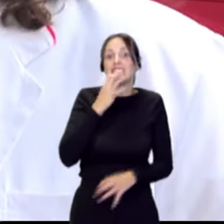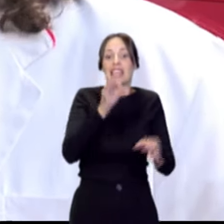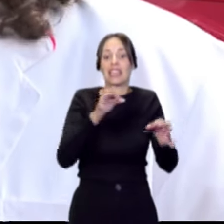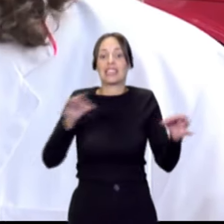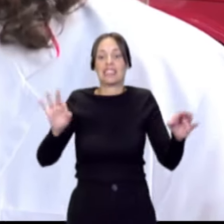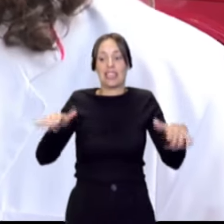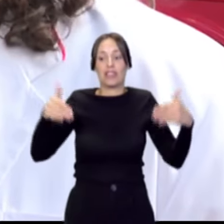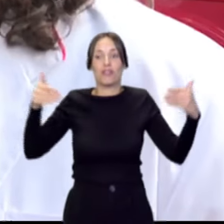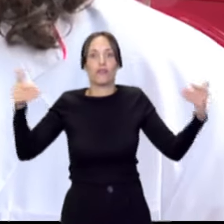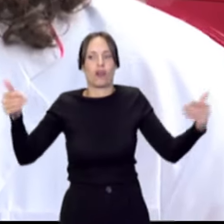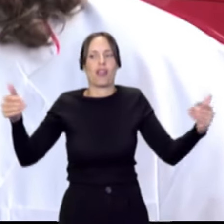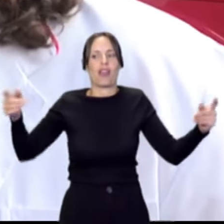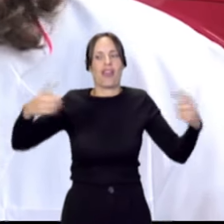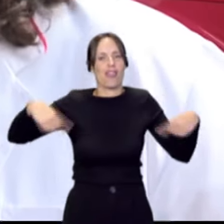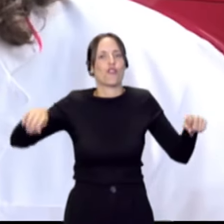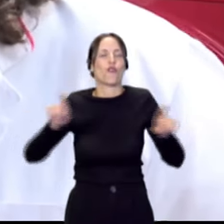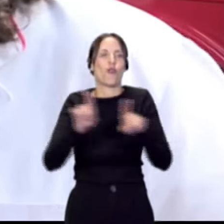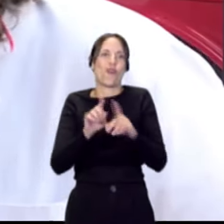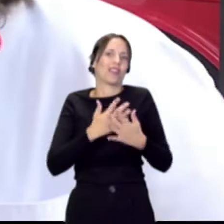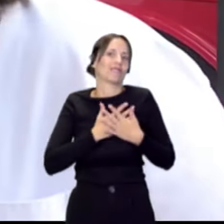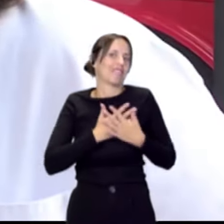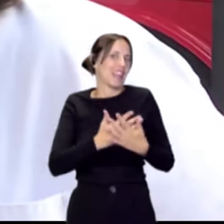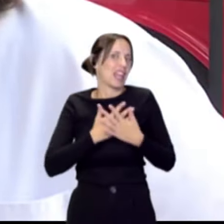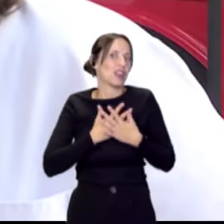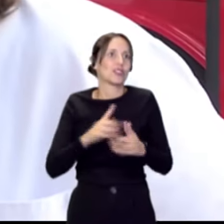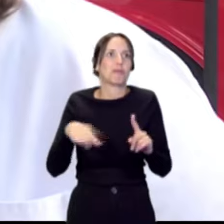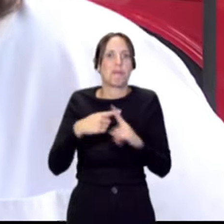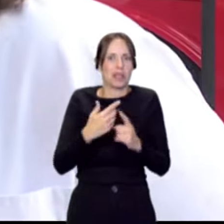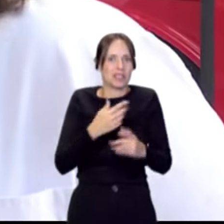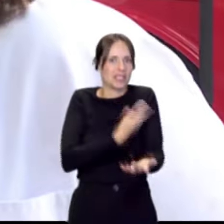muy generosos, son muy asiduos a donar.